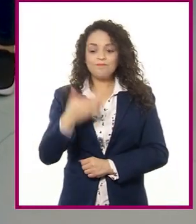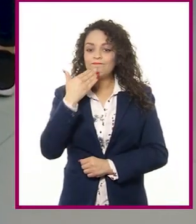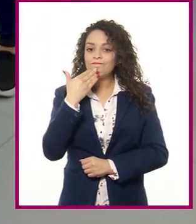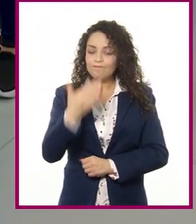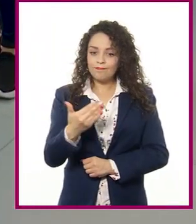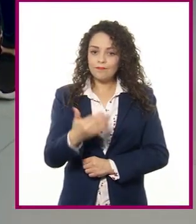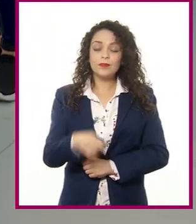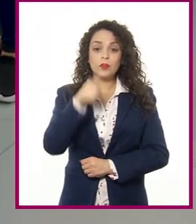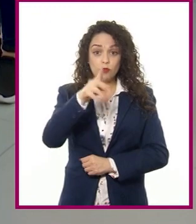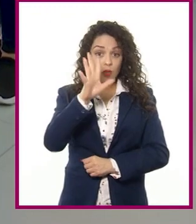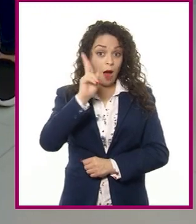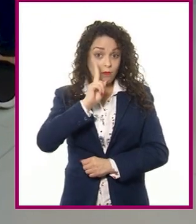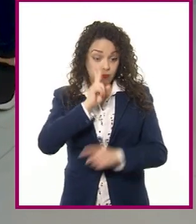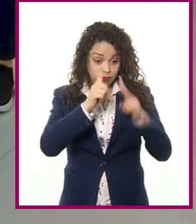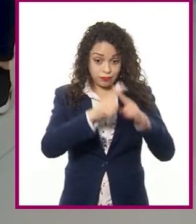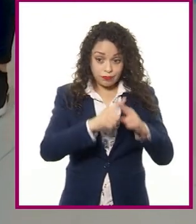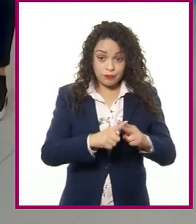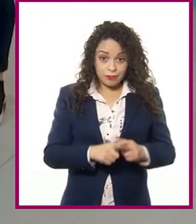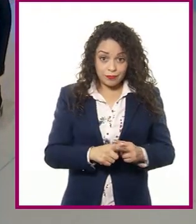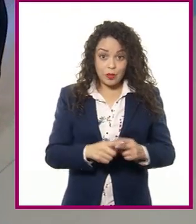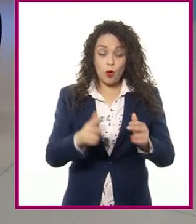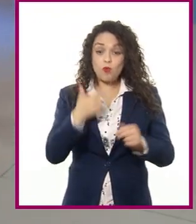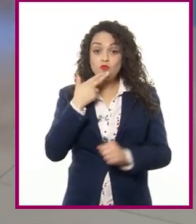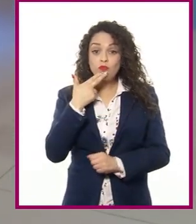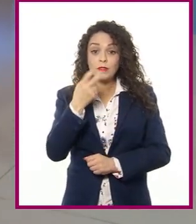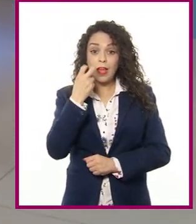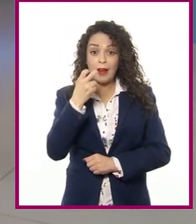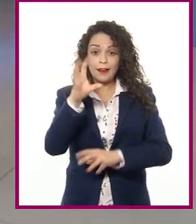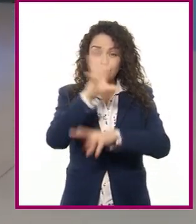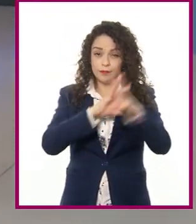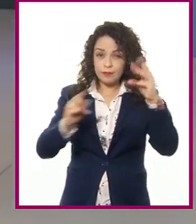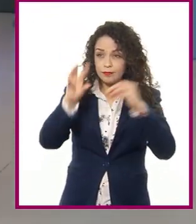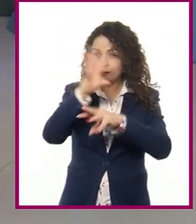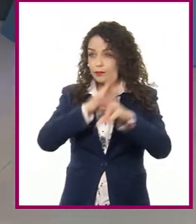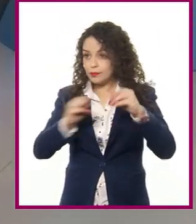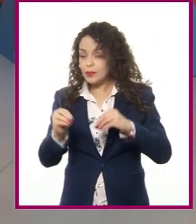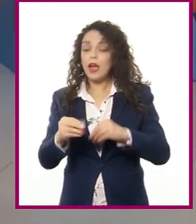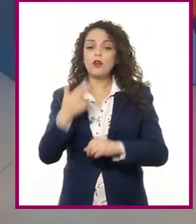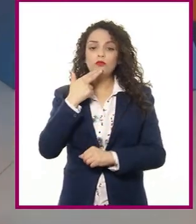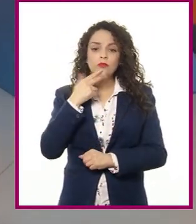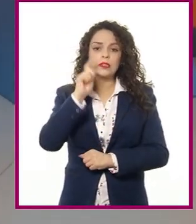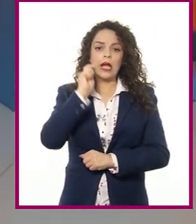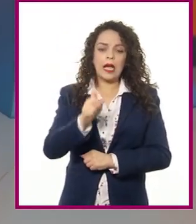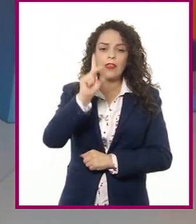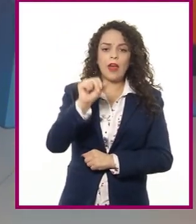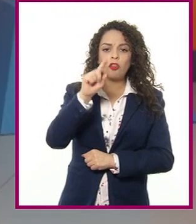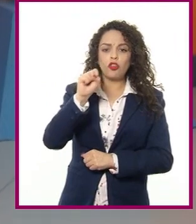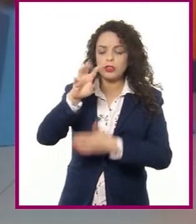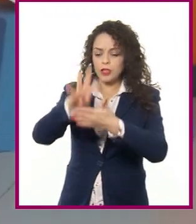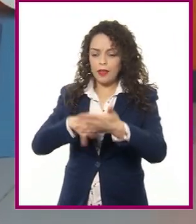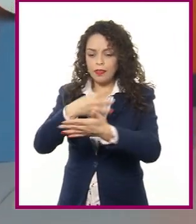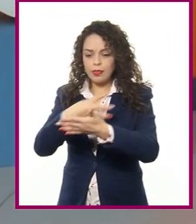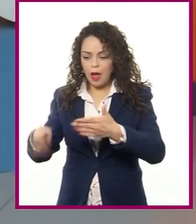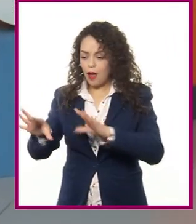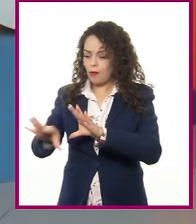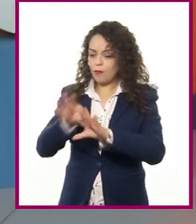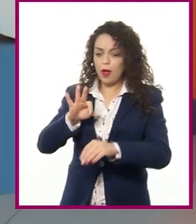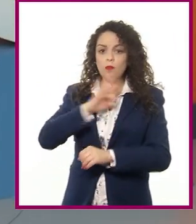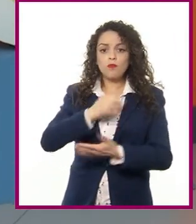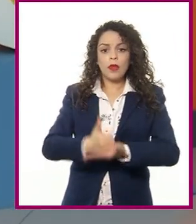lo comprobaron, a partir de la expresión algebraica se calculan los datos de una tabla que permiten generar una